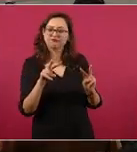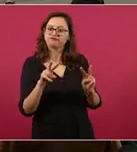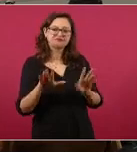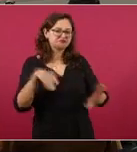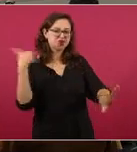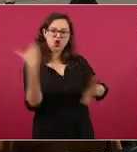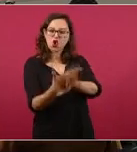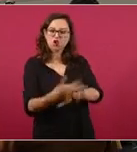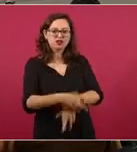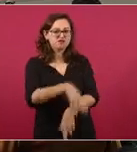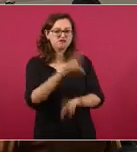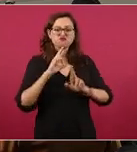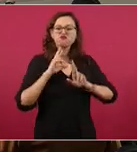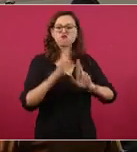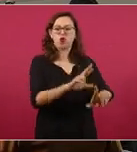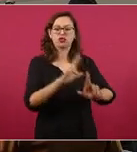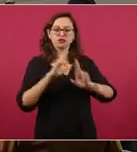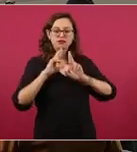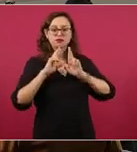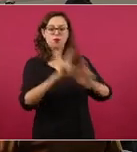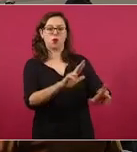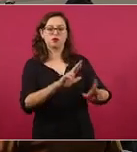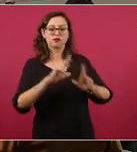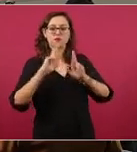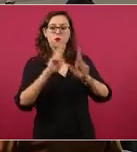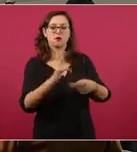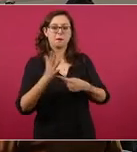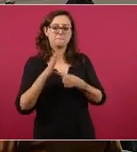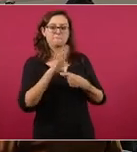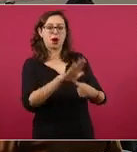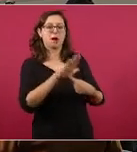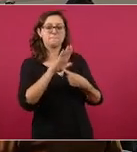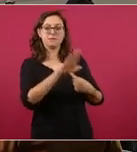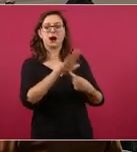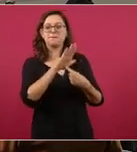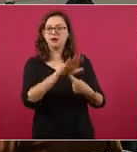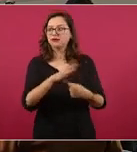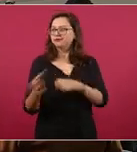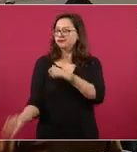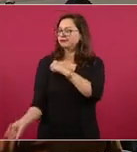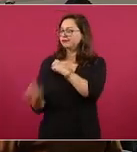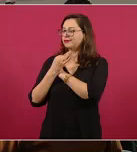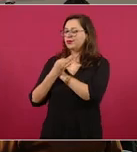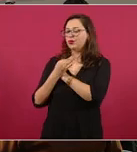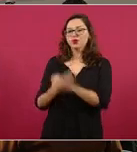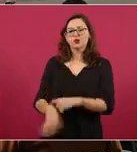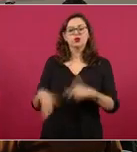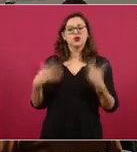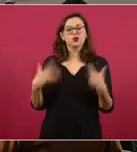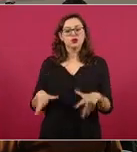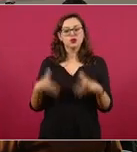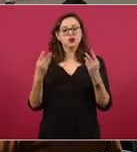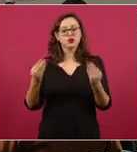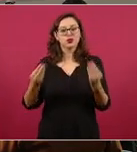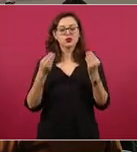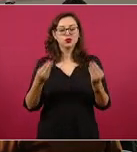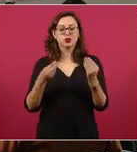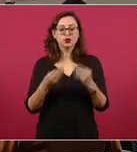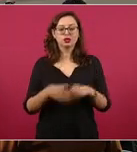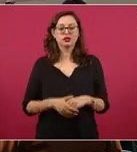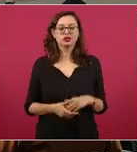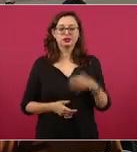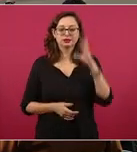a estos medios reaccionarios y conservadores que se oponen a la transformación. Es una